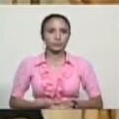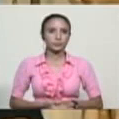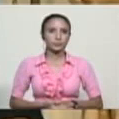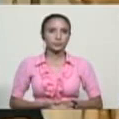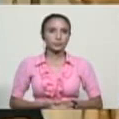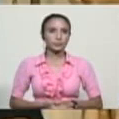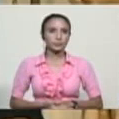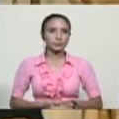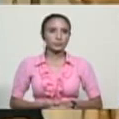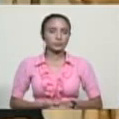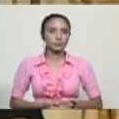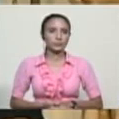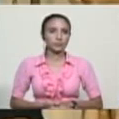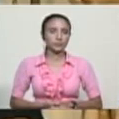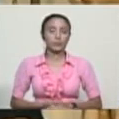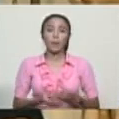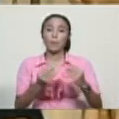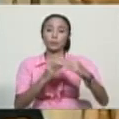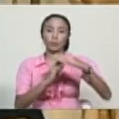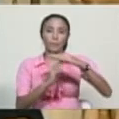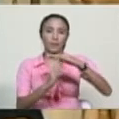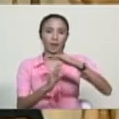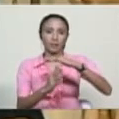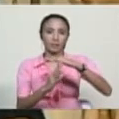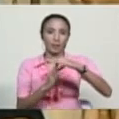sobre la caravana de migrantes